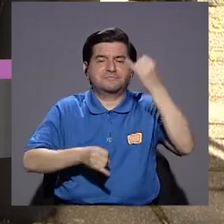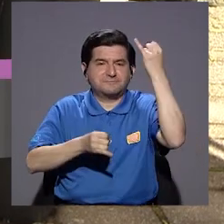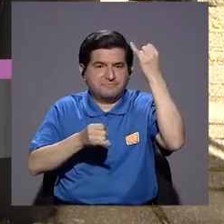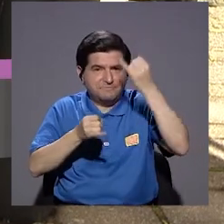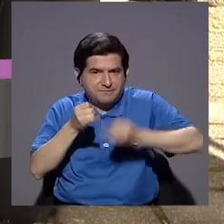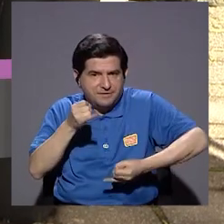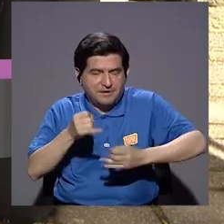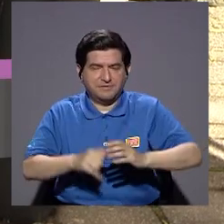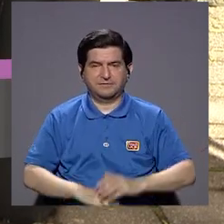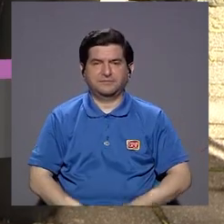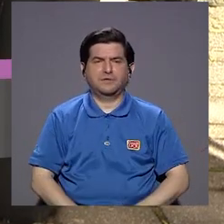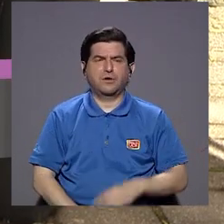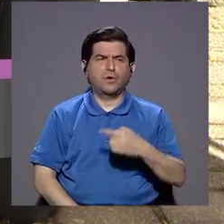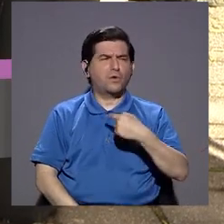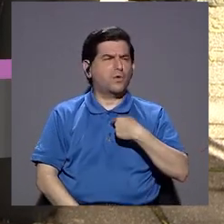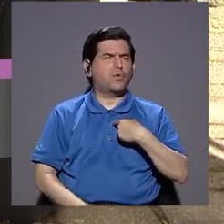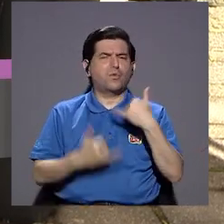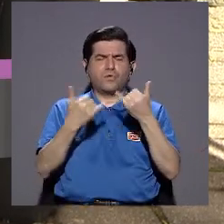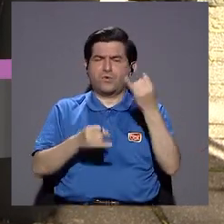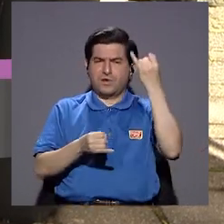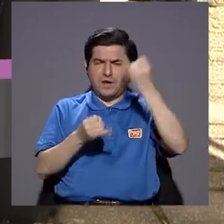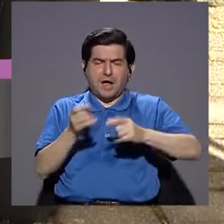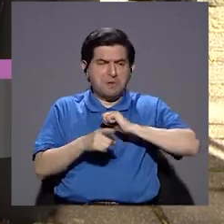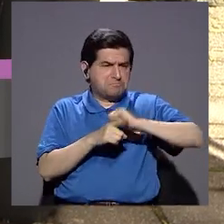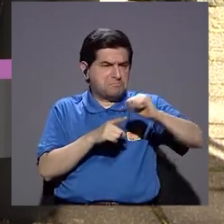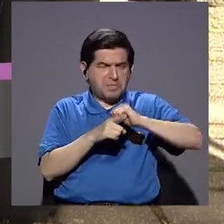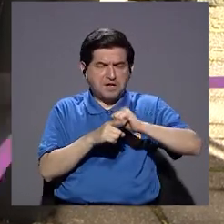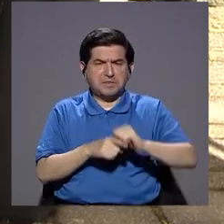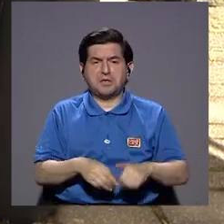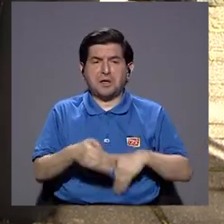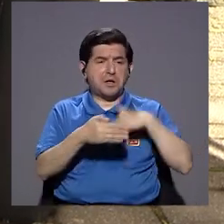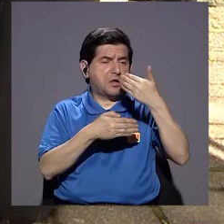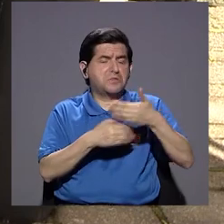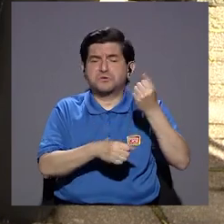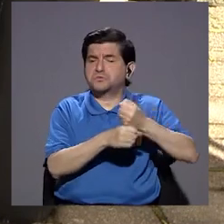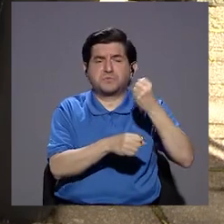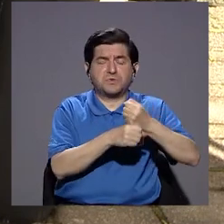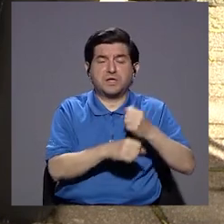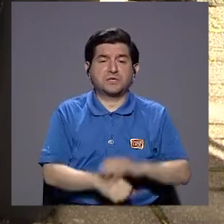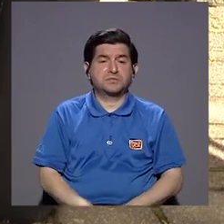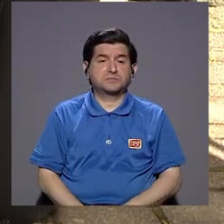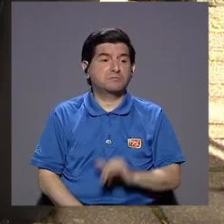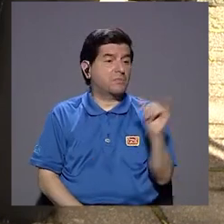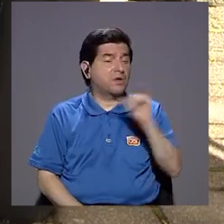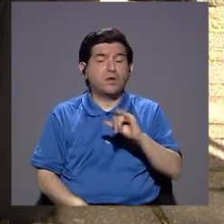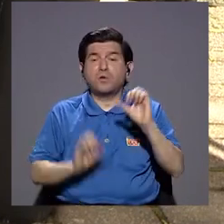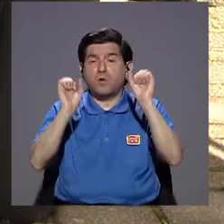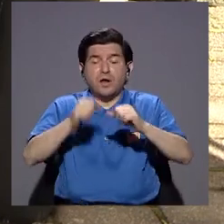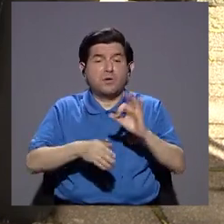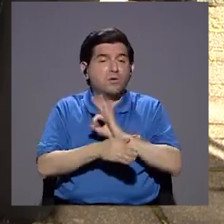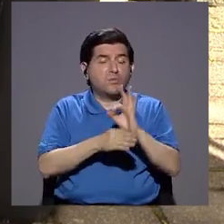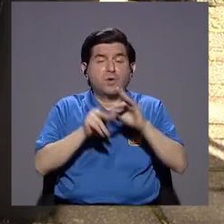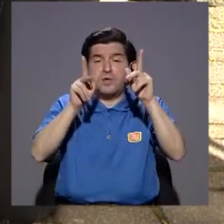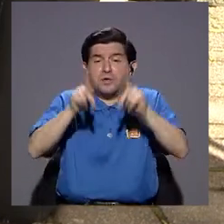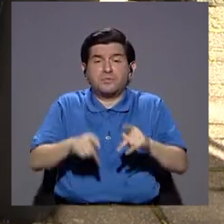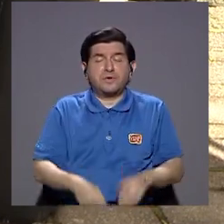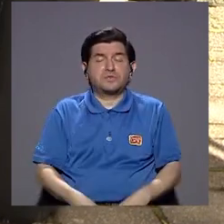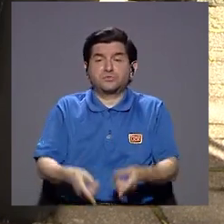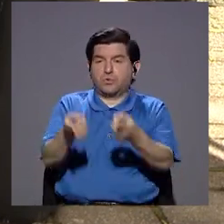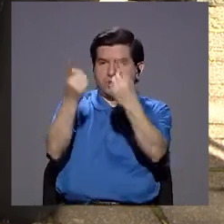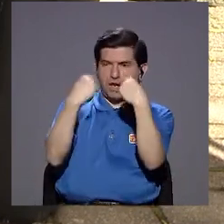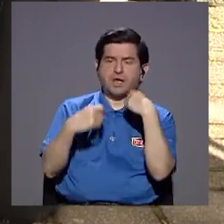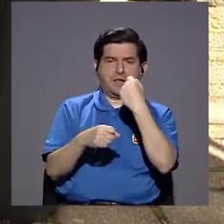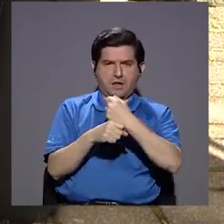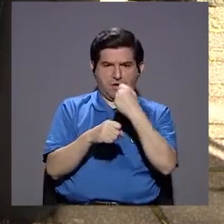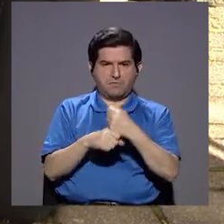final. Entonces uno como que cierra ahí la práctica y ya pues puede ir a trabajar. Uh-huh. Pero eso mismo también puede funcionar para alguien que